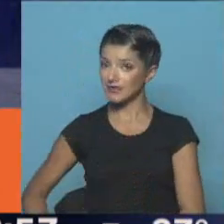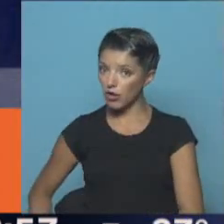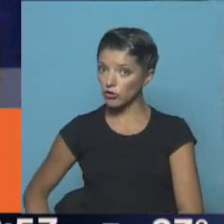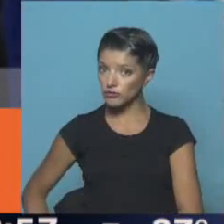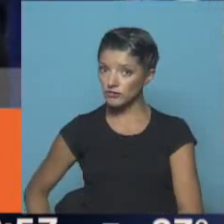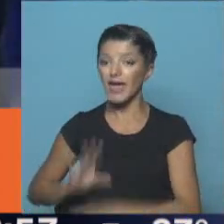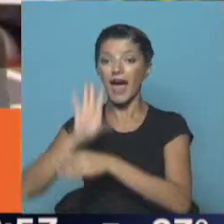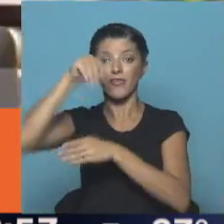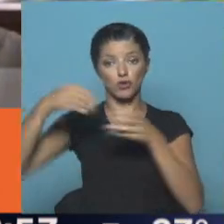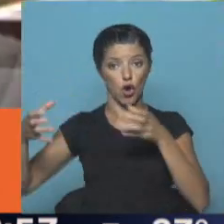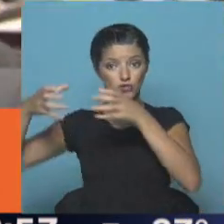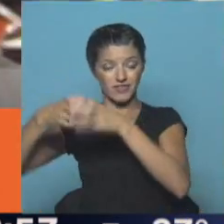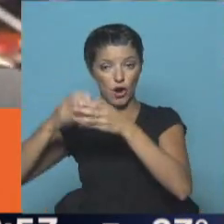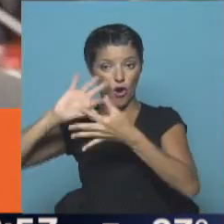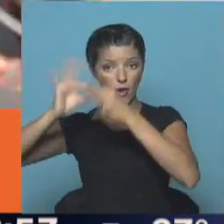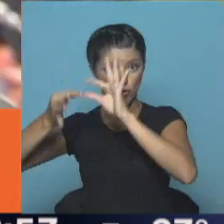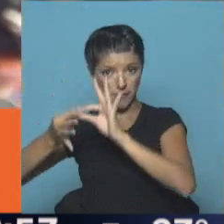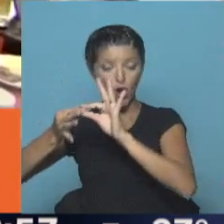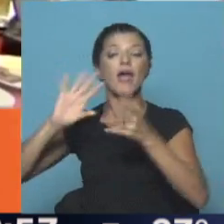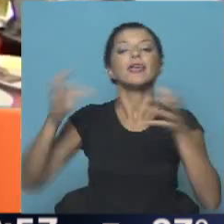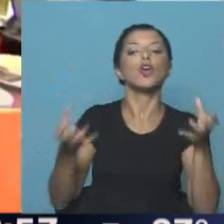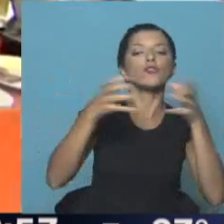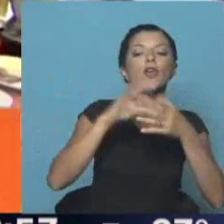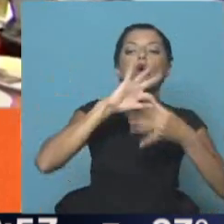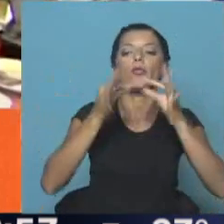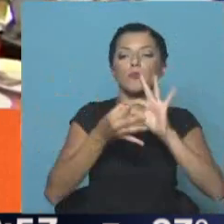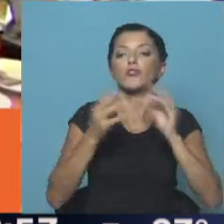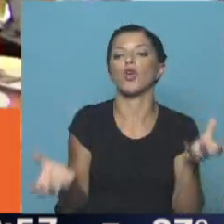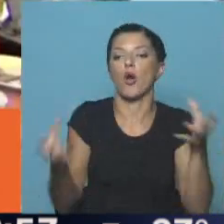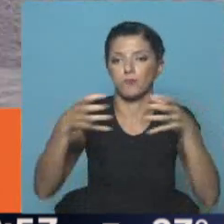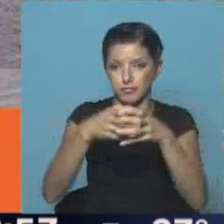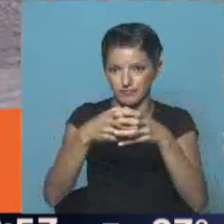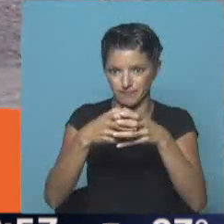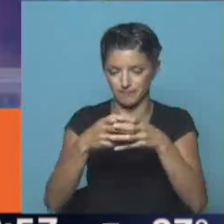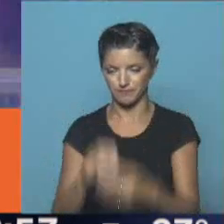el Consejo Europeo y el Consejo de la Unión Europea.